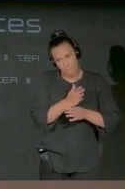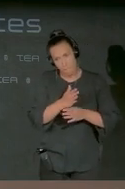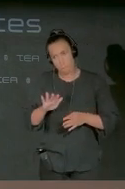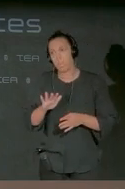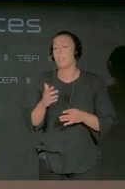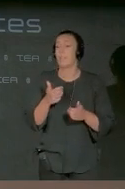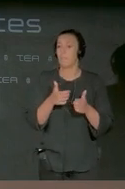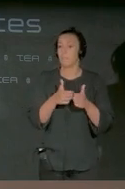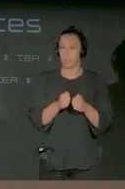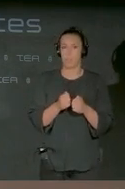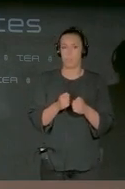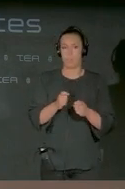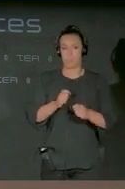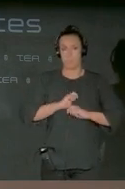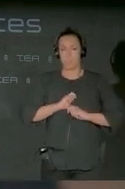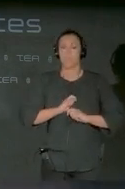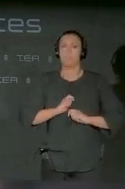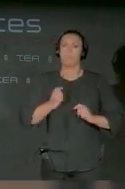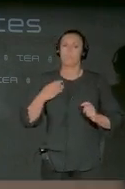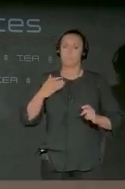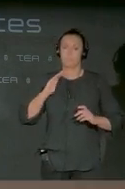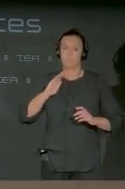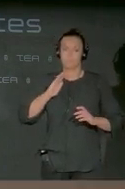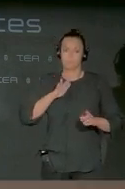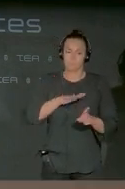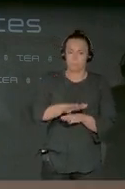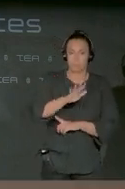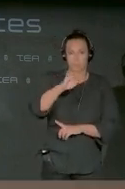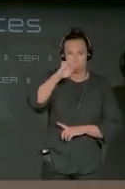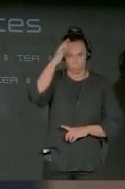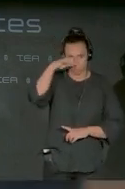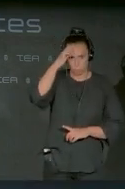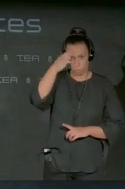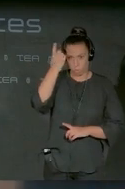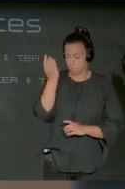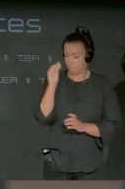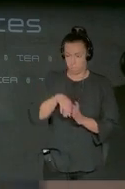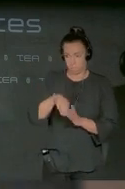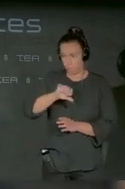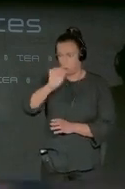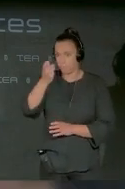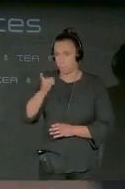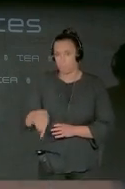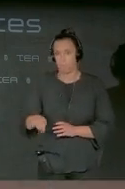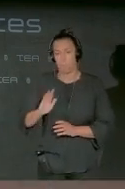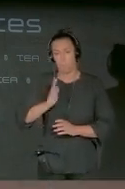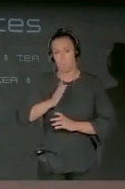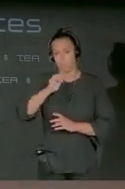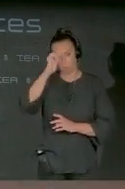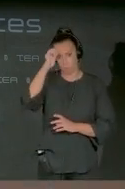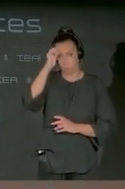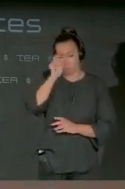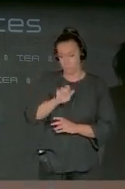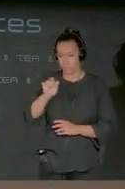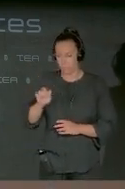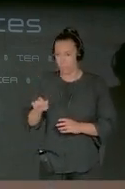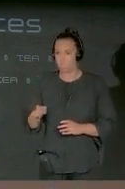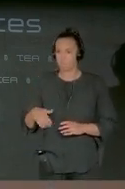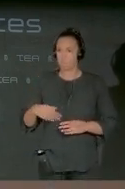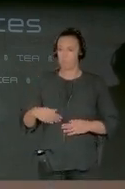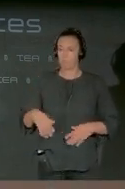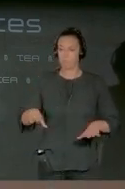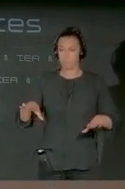gran repercusión. Indudablemente forman parte de la sociedad europea y de su cultura. Las personas aprenden, se relacionan, se expresan,